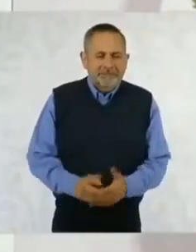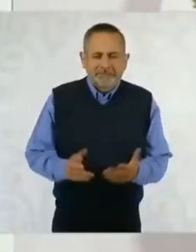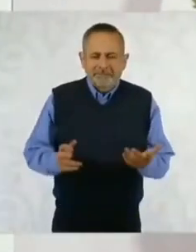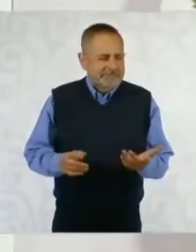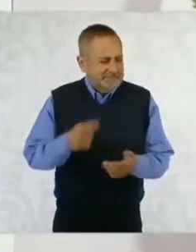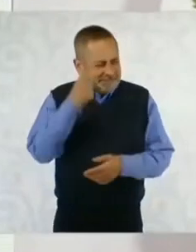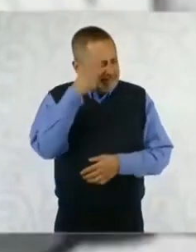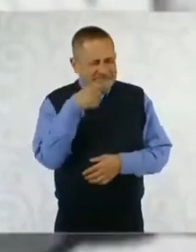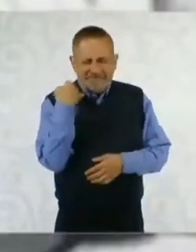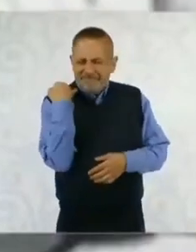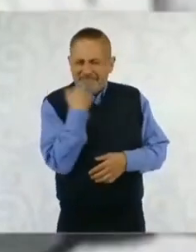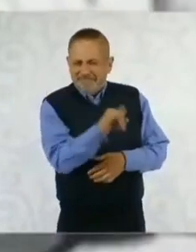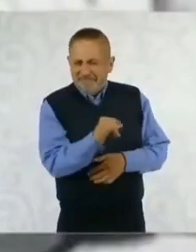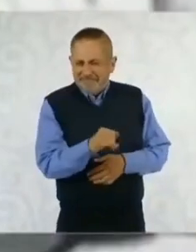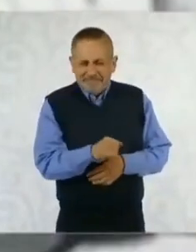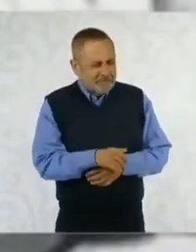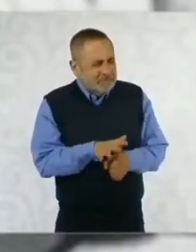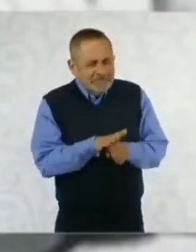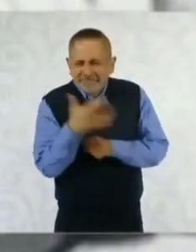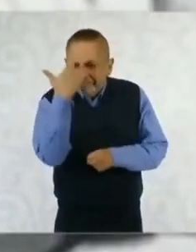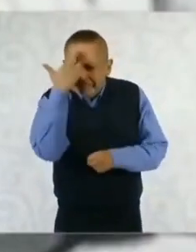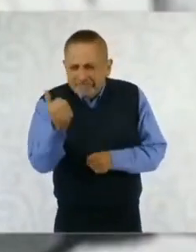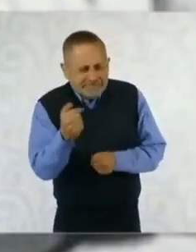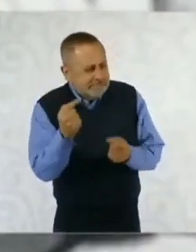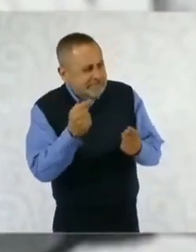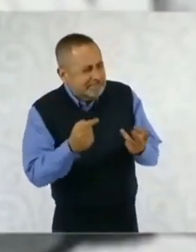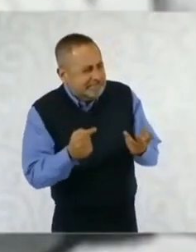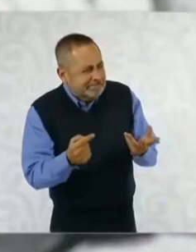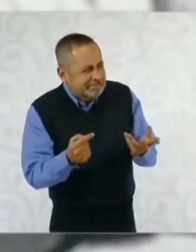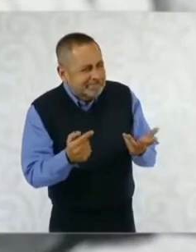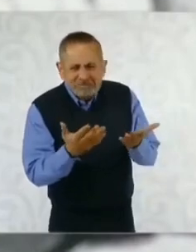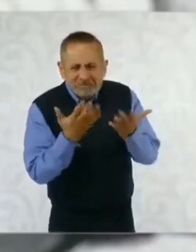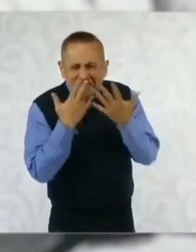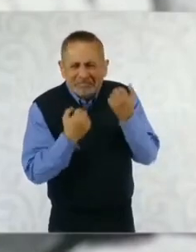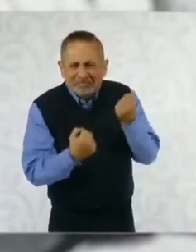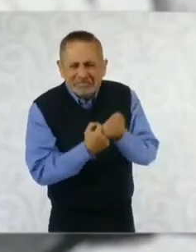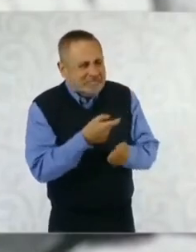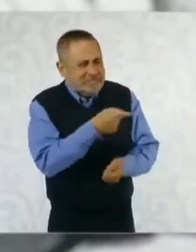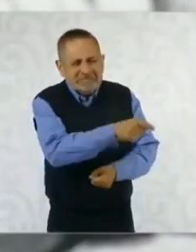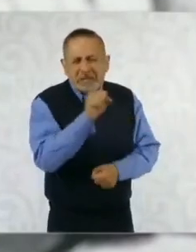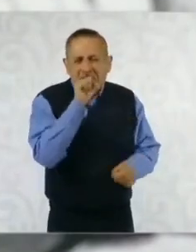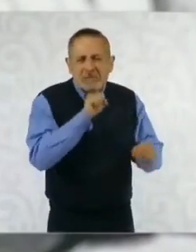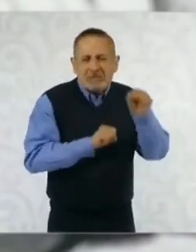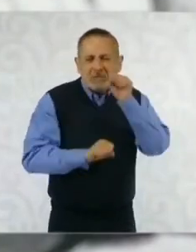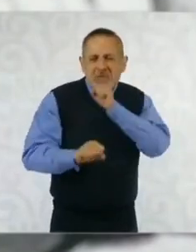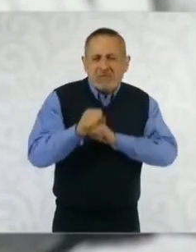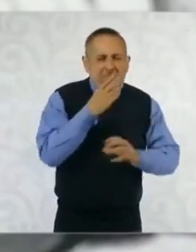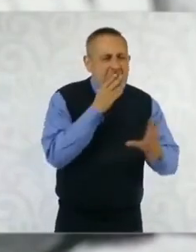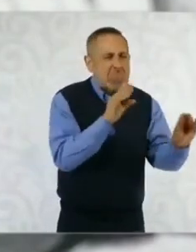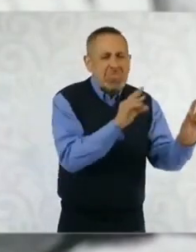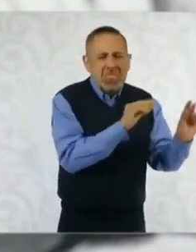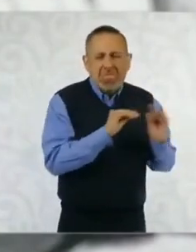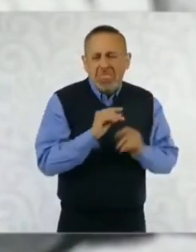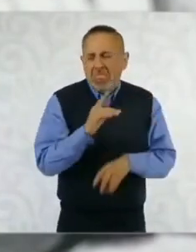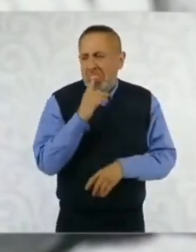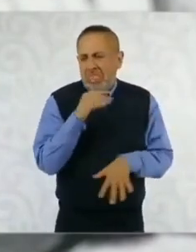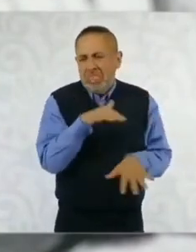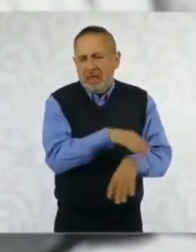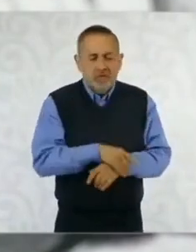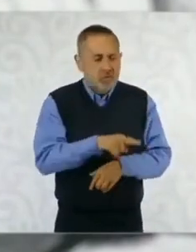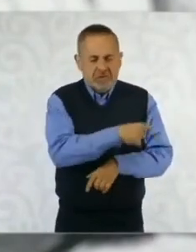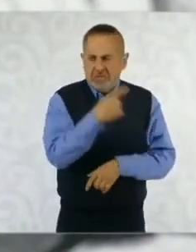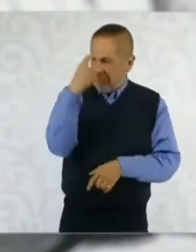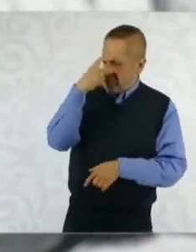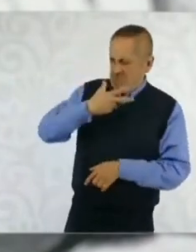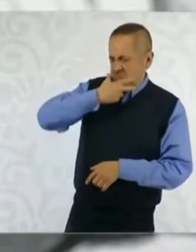Pues ¿qué argumento es ese? No tiene sustento, es puro chisme, y un